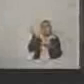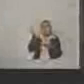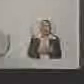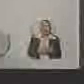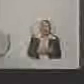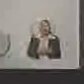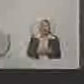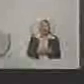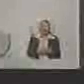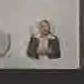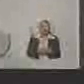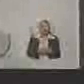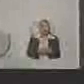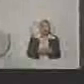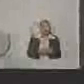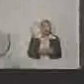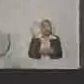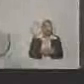gracias.